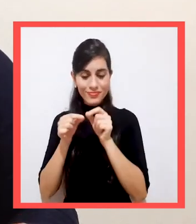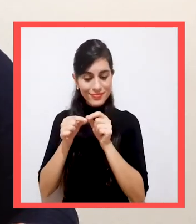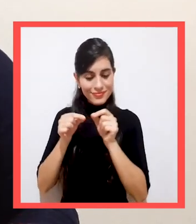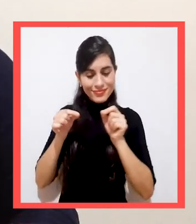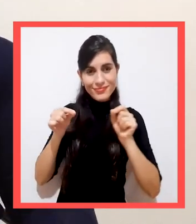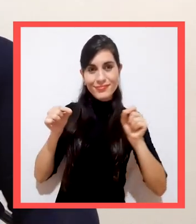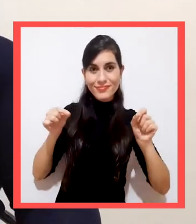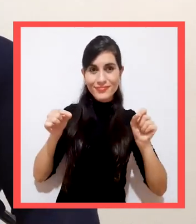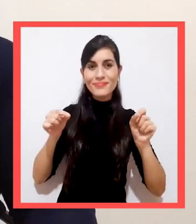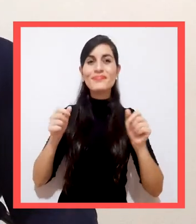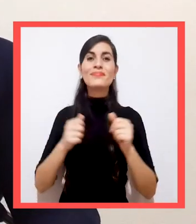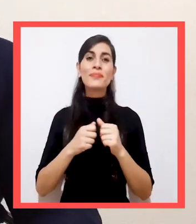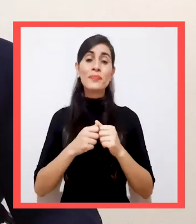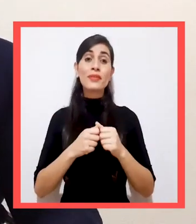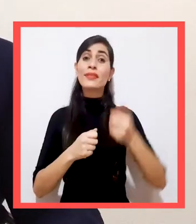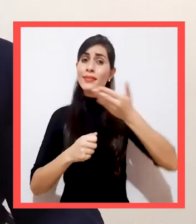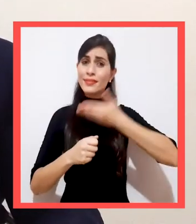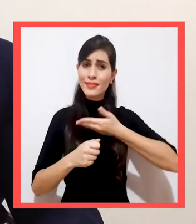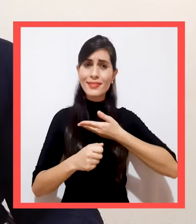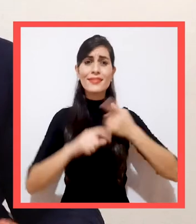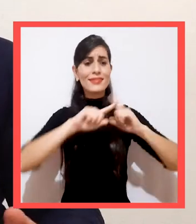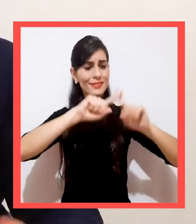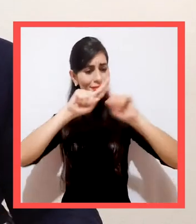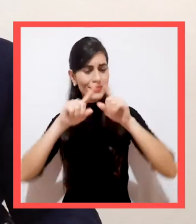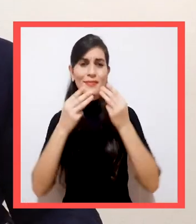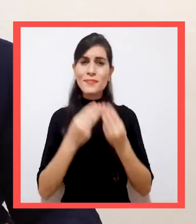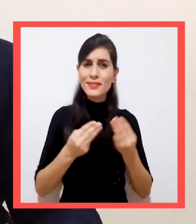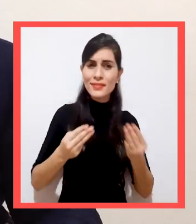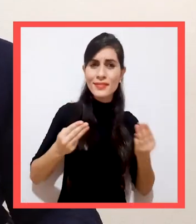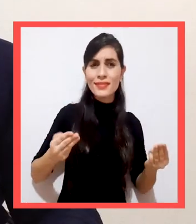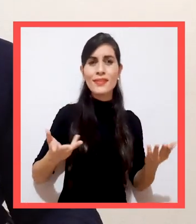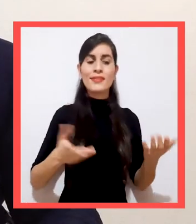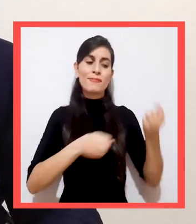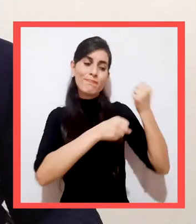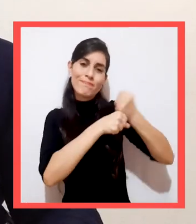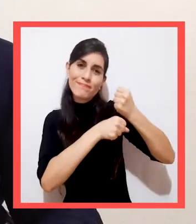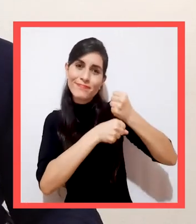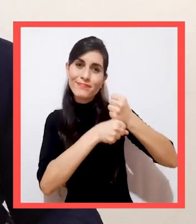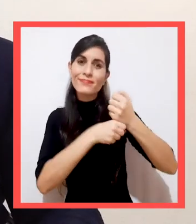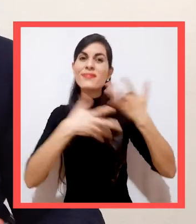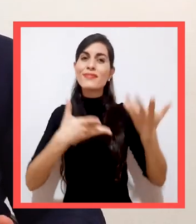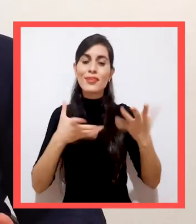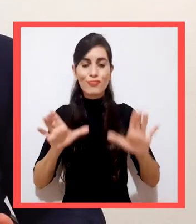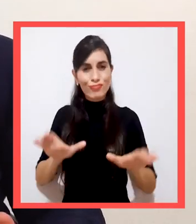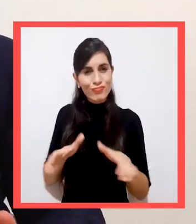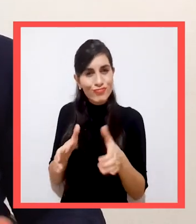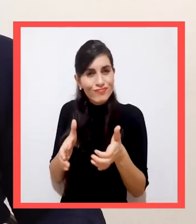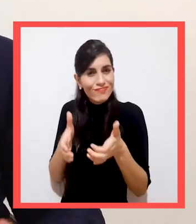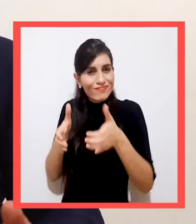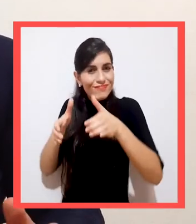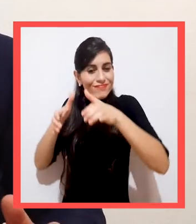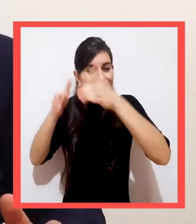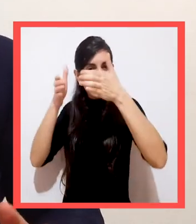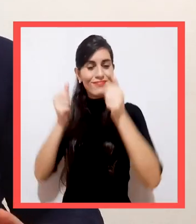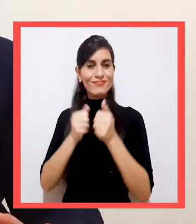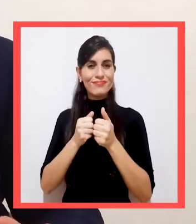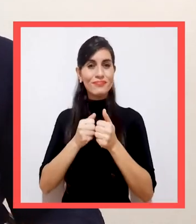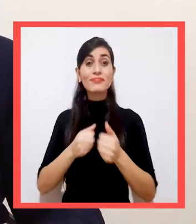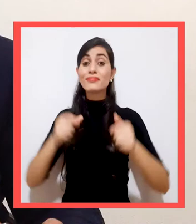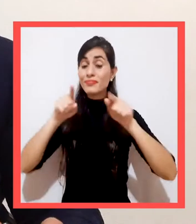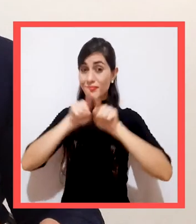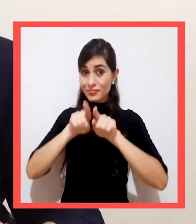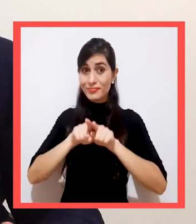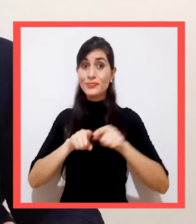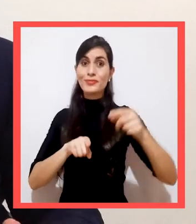y ancho. Existen diferentes técnicas y materiales para trabajar en escultura. Por ejemplo, tenemos la talla,